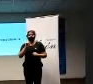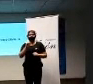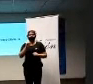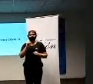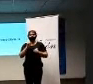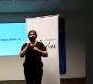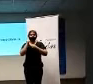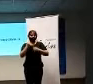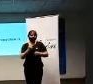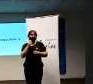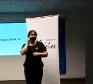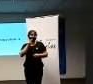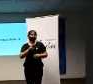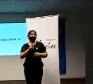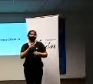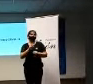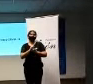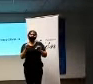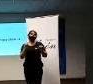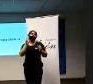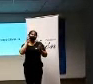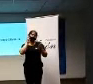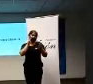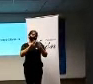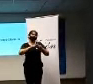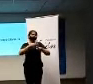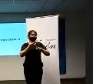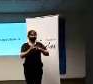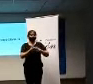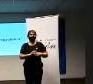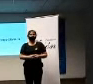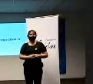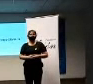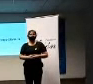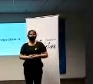generar los mapas de riesgo. Y es el que te dice cómo se está comportando también